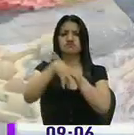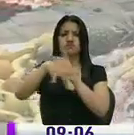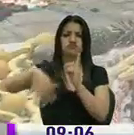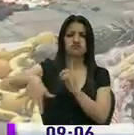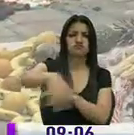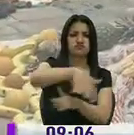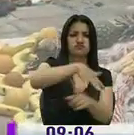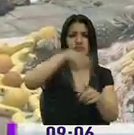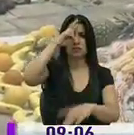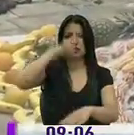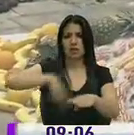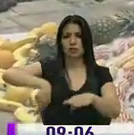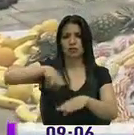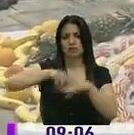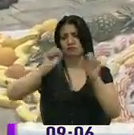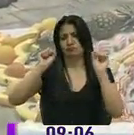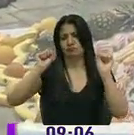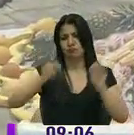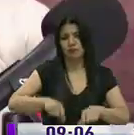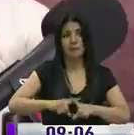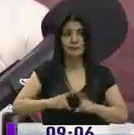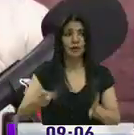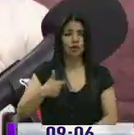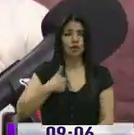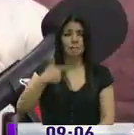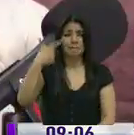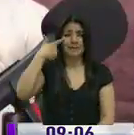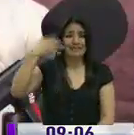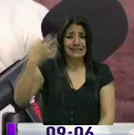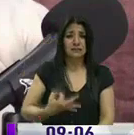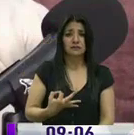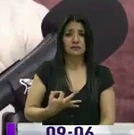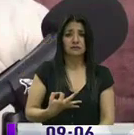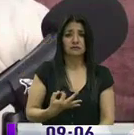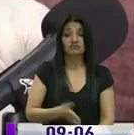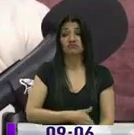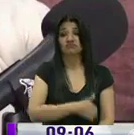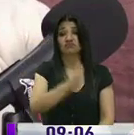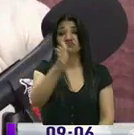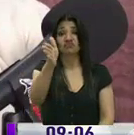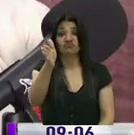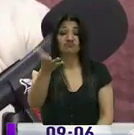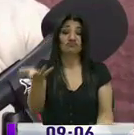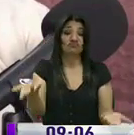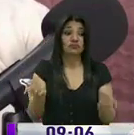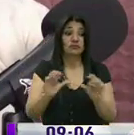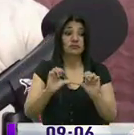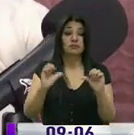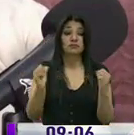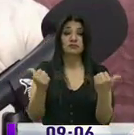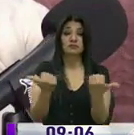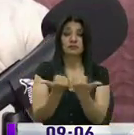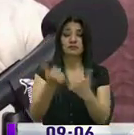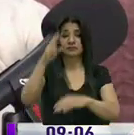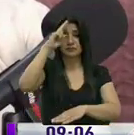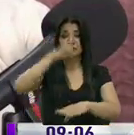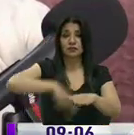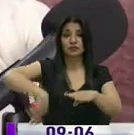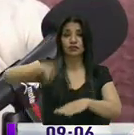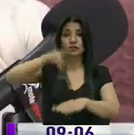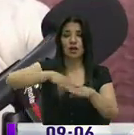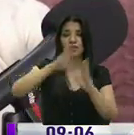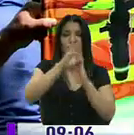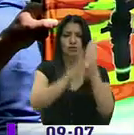estamos pensando seriamente venirnos a una asamblea nacional constituyente